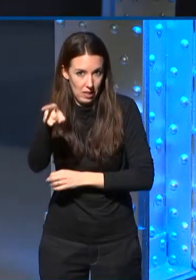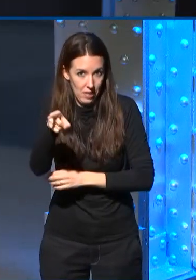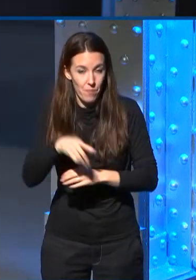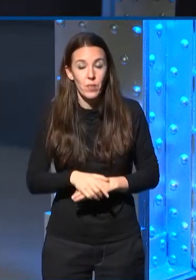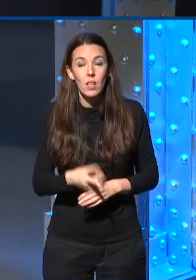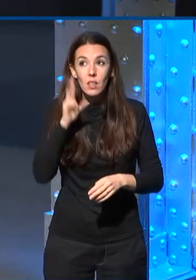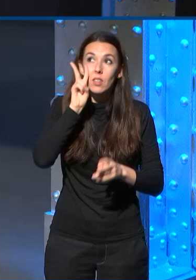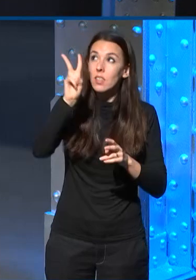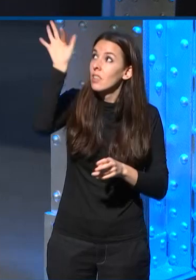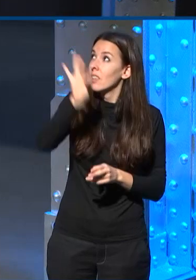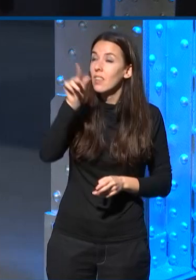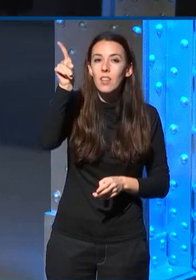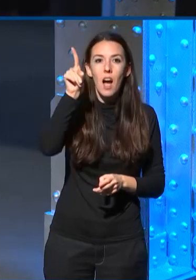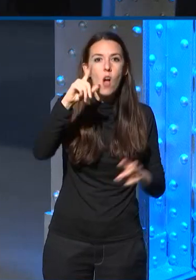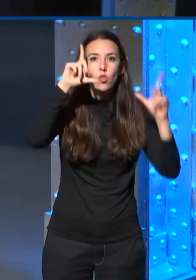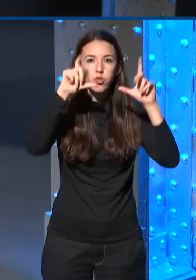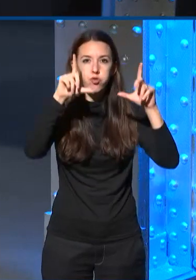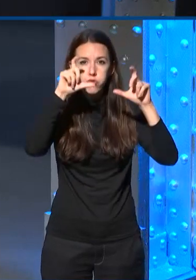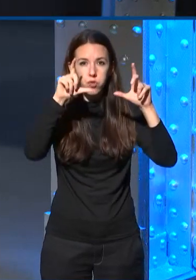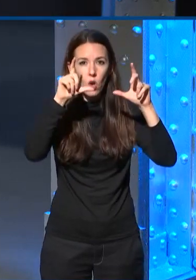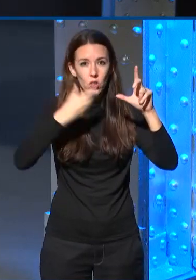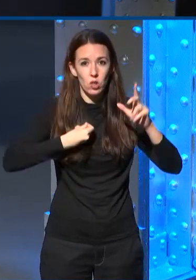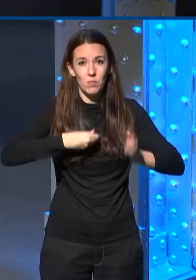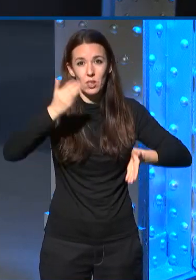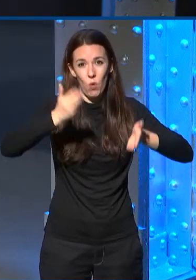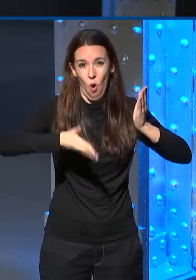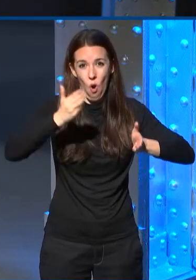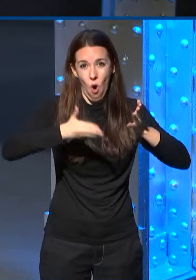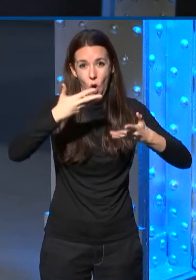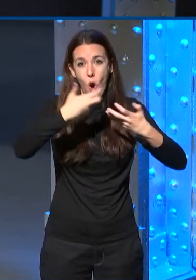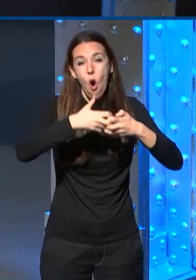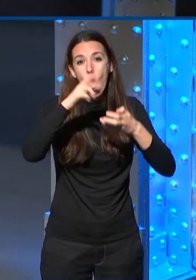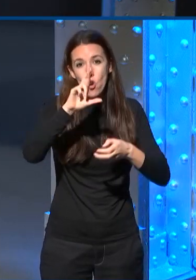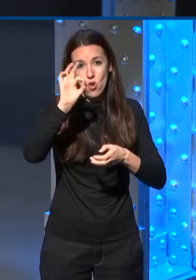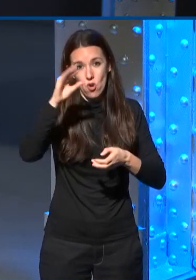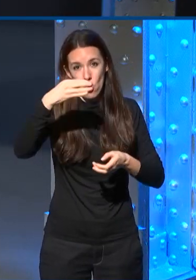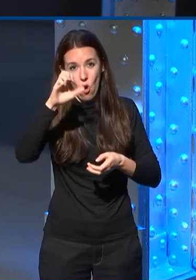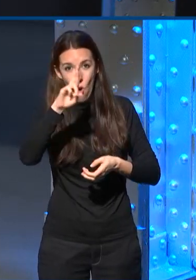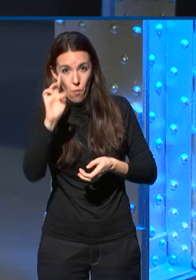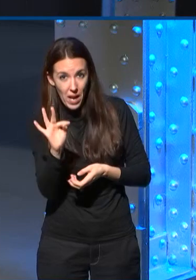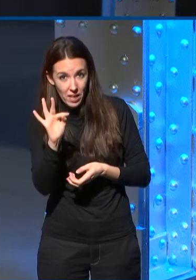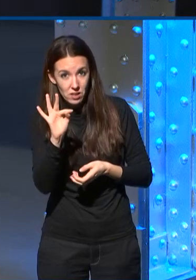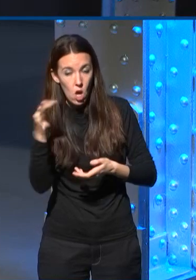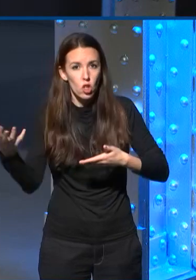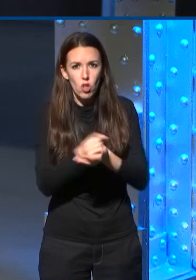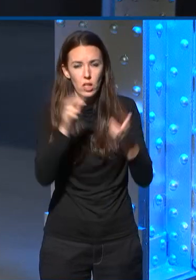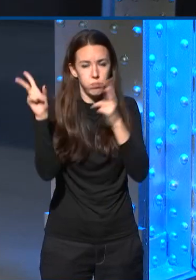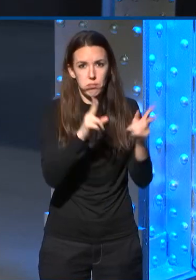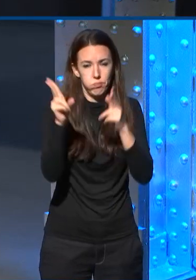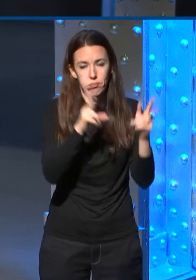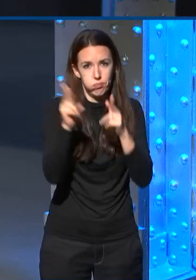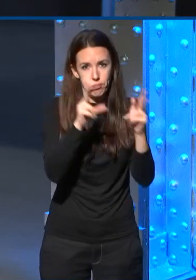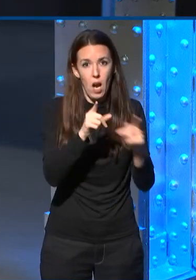viendo es una sucesión de fotos fijas captadas por el rover Curiosity, que está actualmente en Marte, puestas todas seguidas a lo largo del